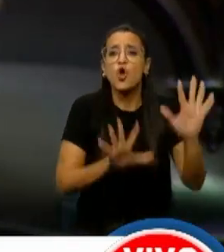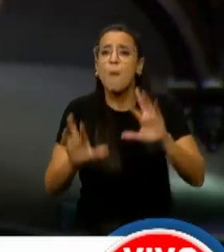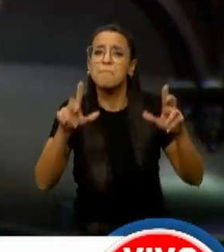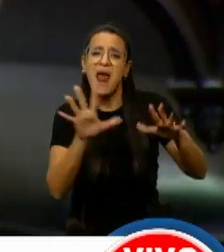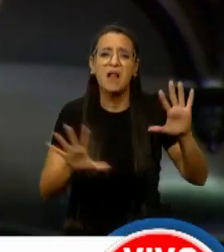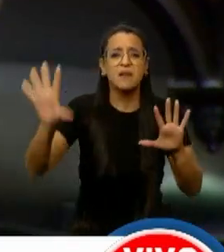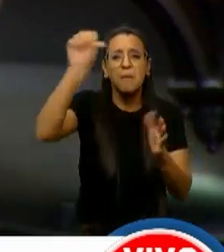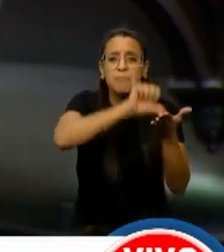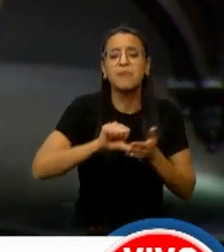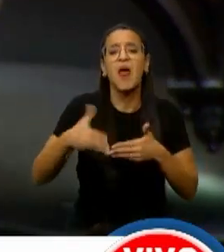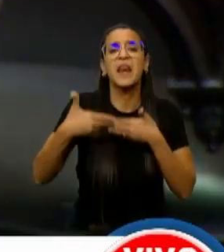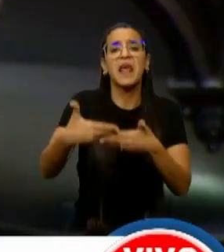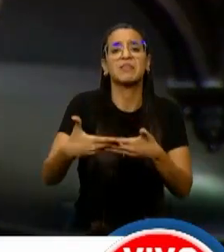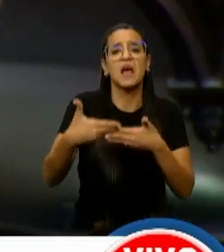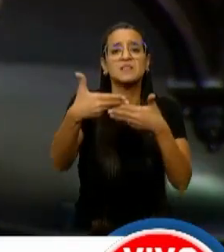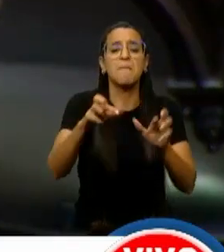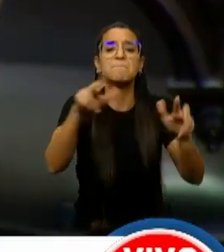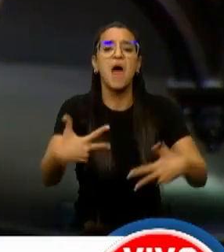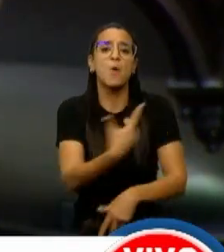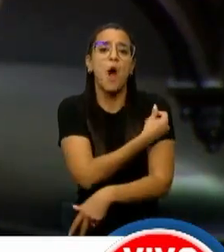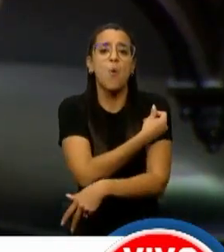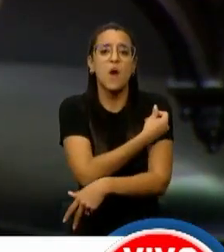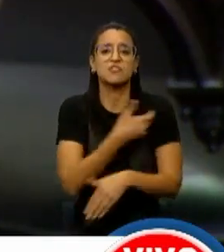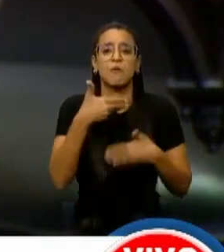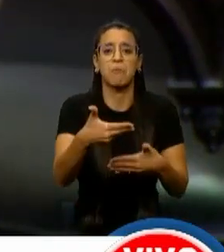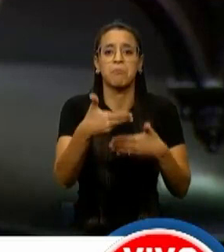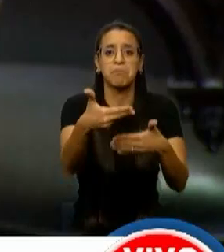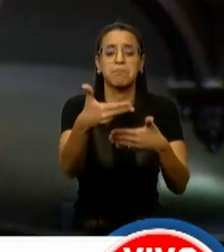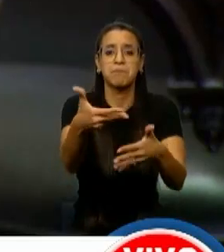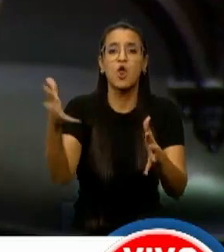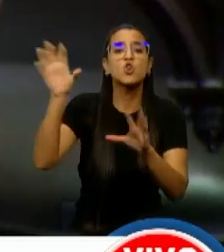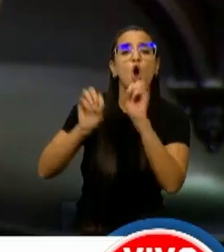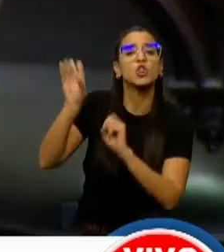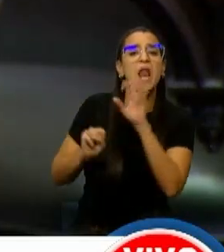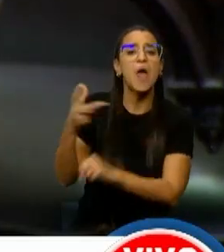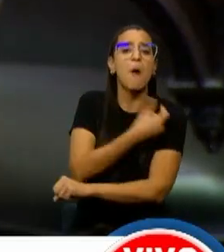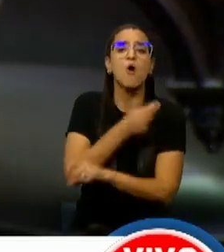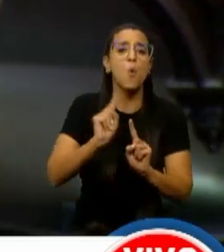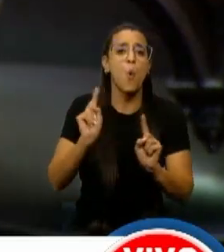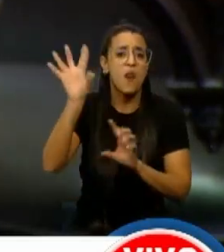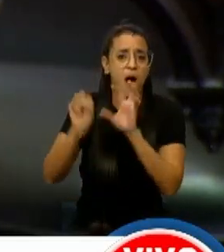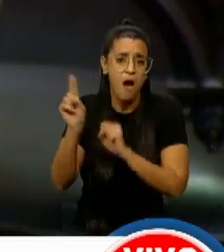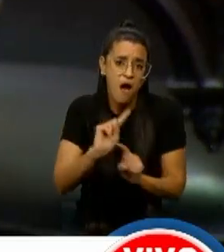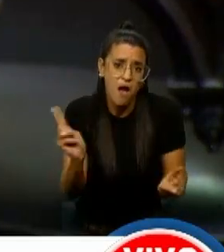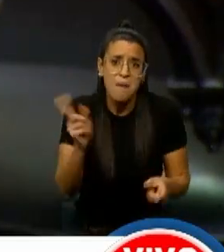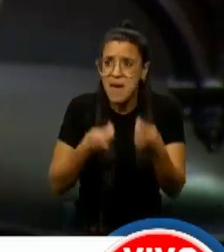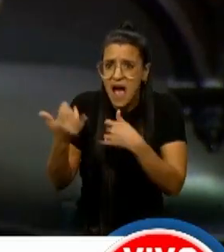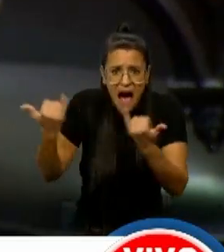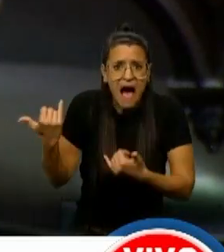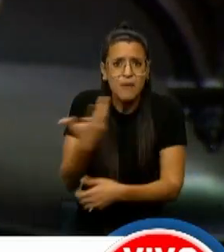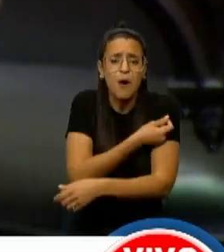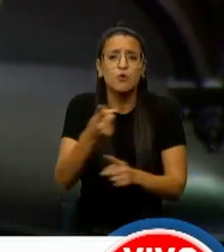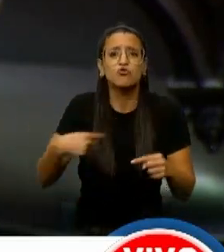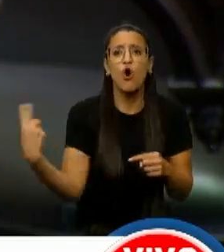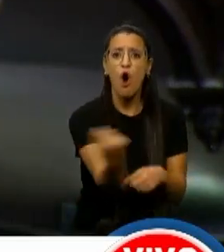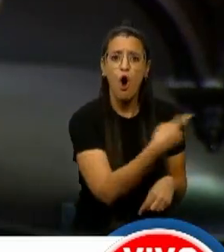geopolítica decidieron retrasar el plan de vacunación, no adquiriendo todas las vacunas disponibles en el mercado y poniéndonos